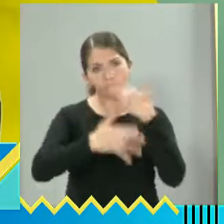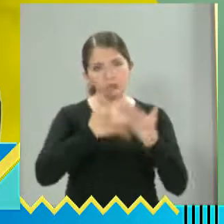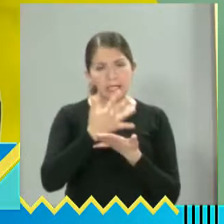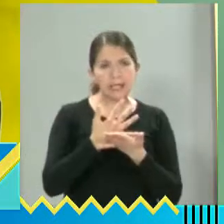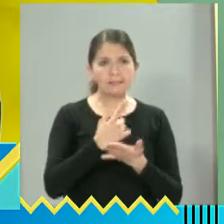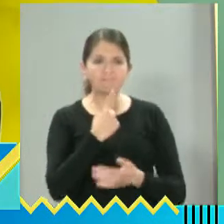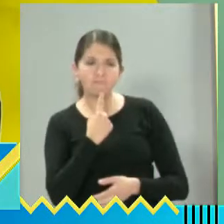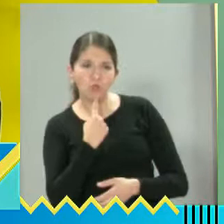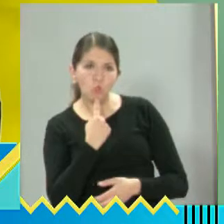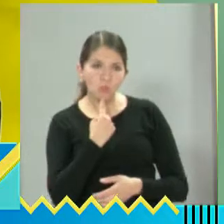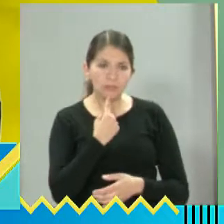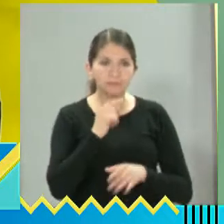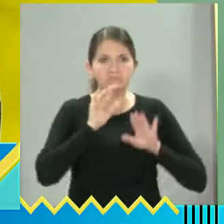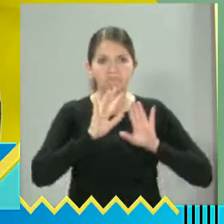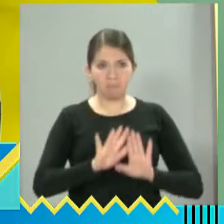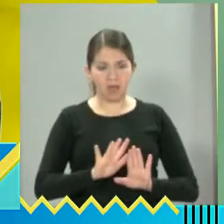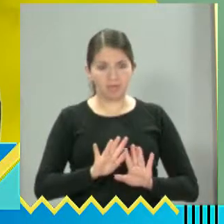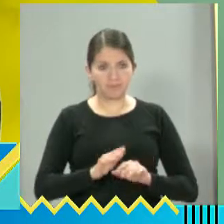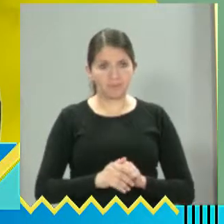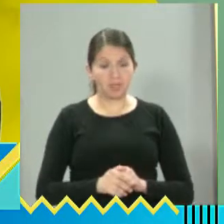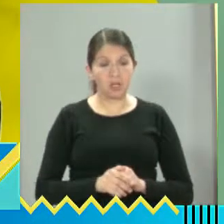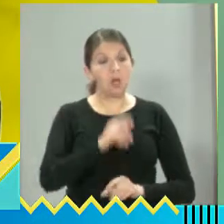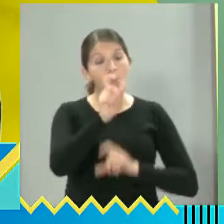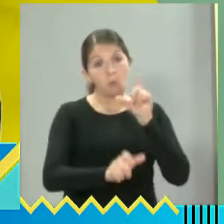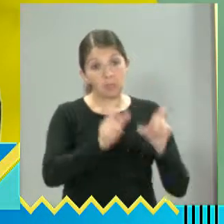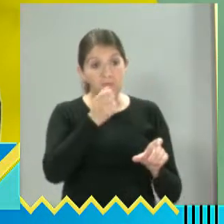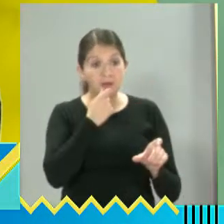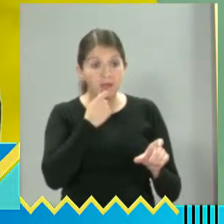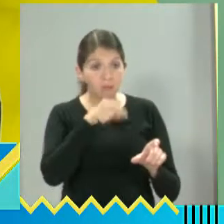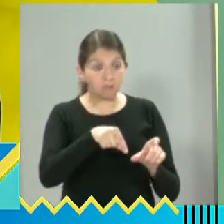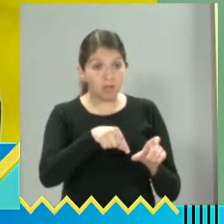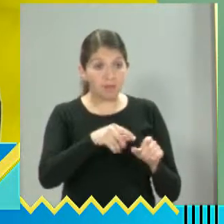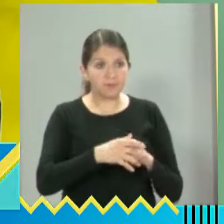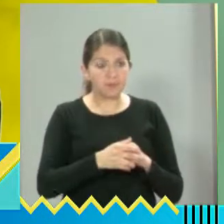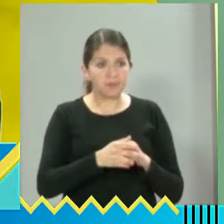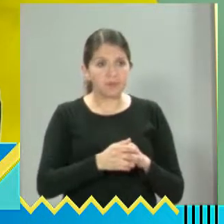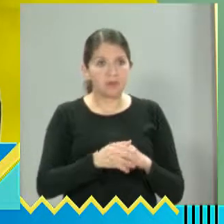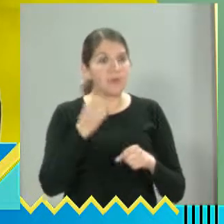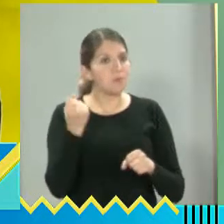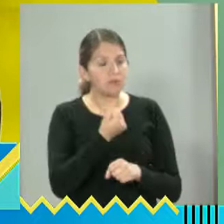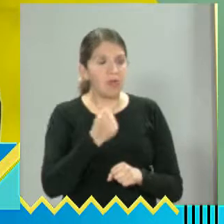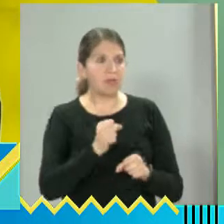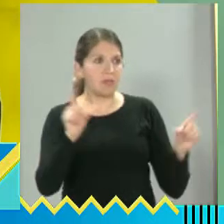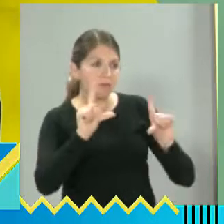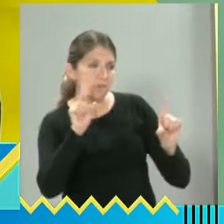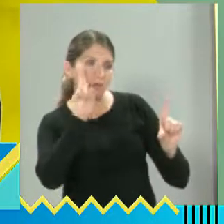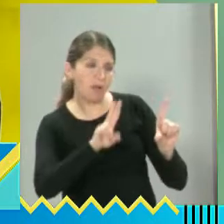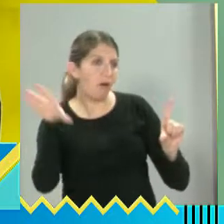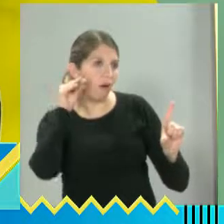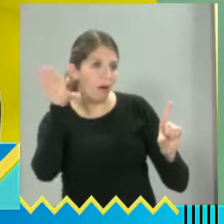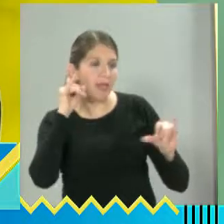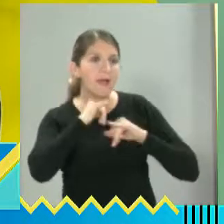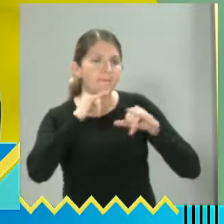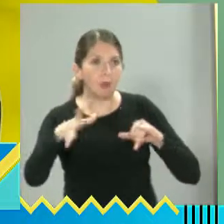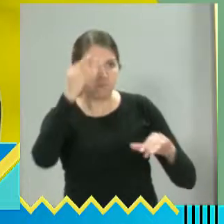insegura. La mayoría de la gente es época donde consume muchísima información económica, escucha a los